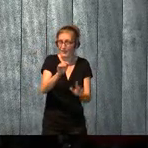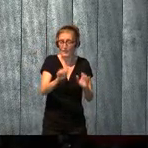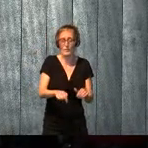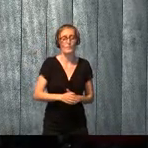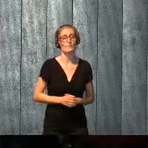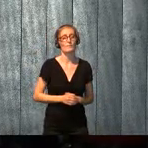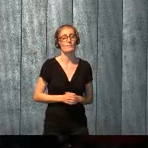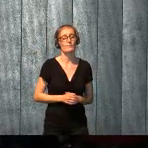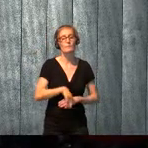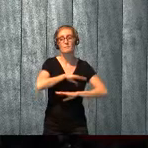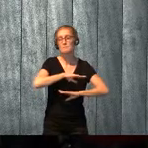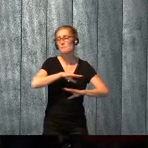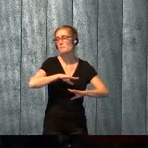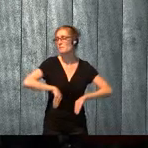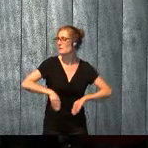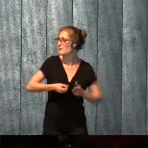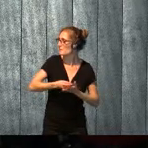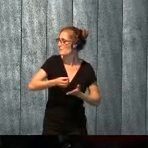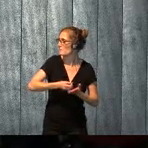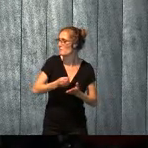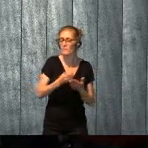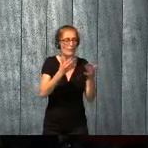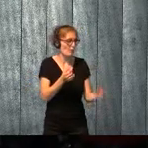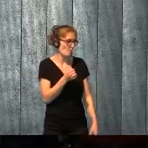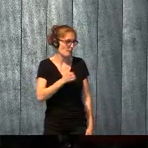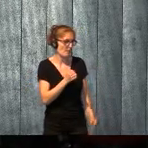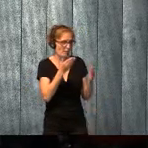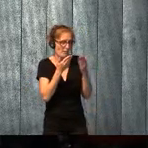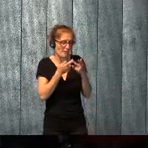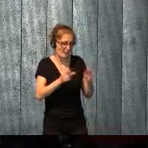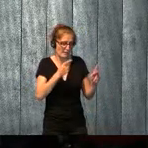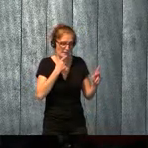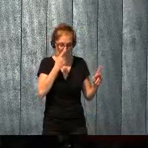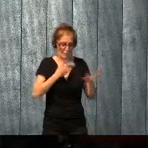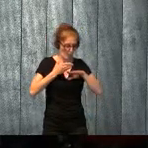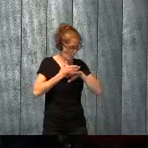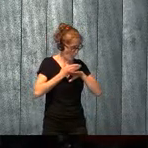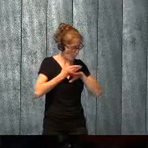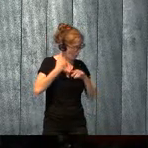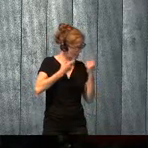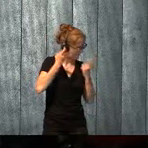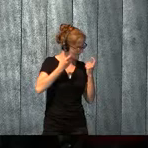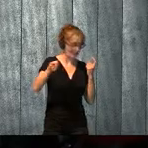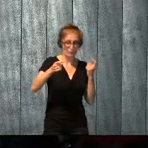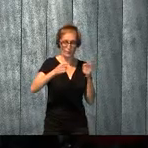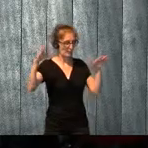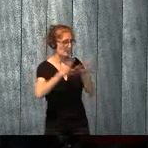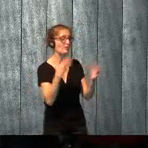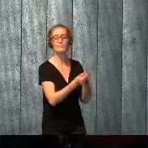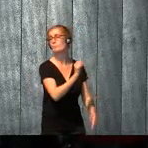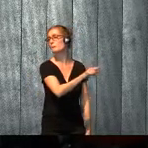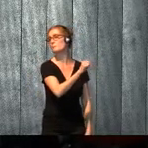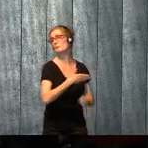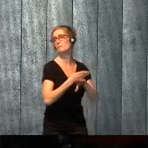que Bilbao sea conocida por un proyecto en el que estamos trabajando ahora, y es que Bilbao sea una ciudad de valores, donde